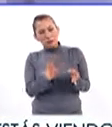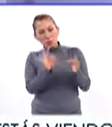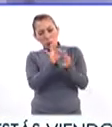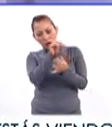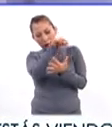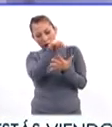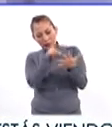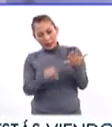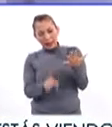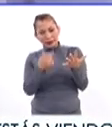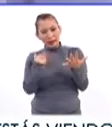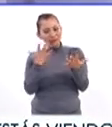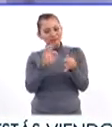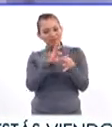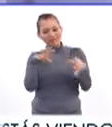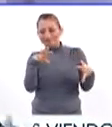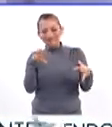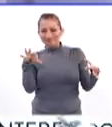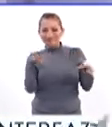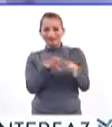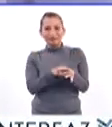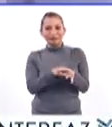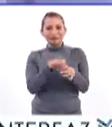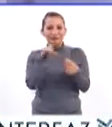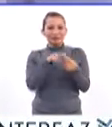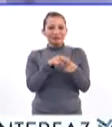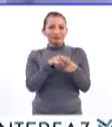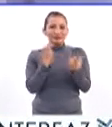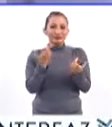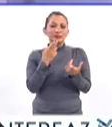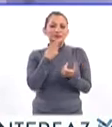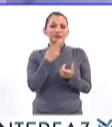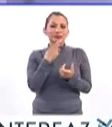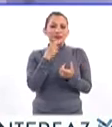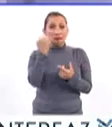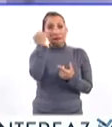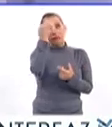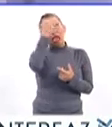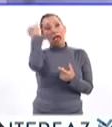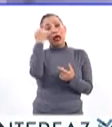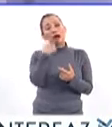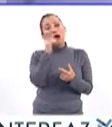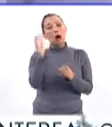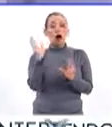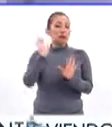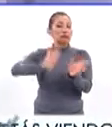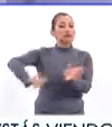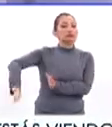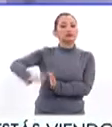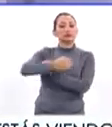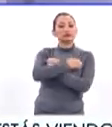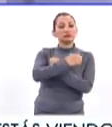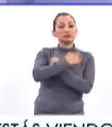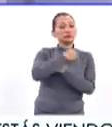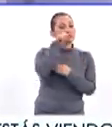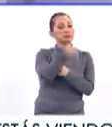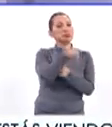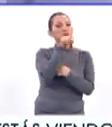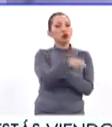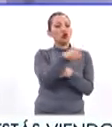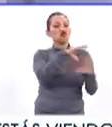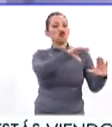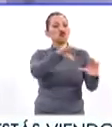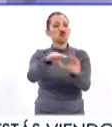bueno, ya imposibles de separar uno del otro. Es iluso quienes siguen pensando que podemos pensar en una educación y en